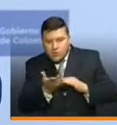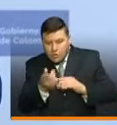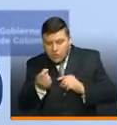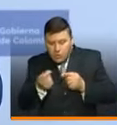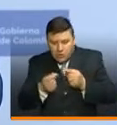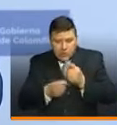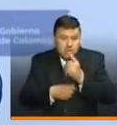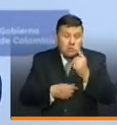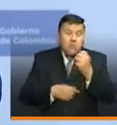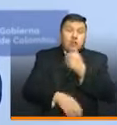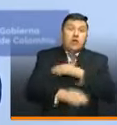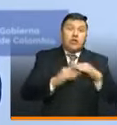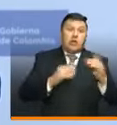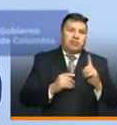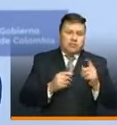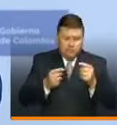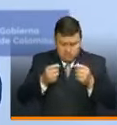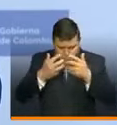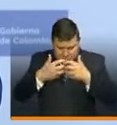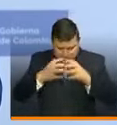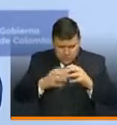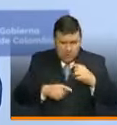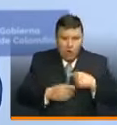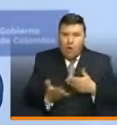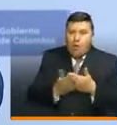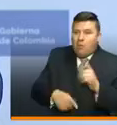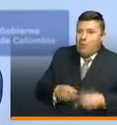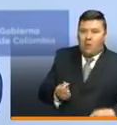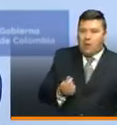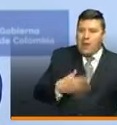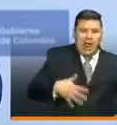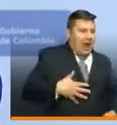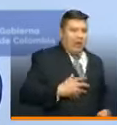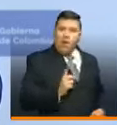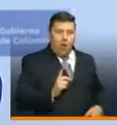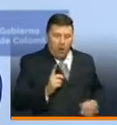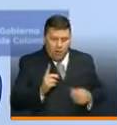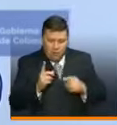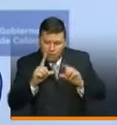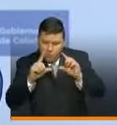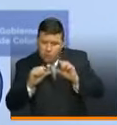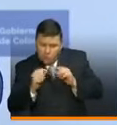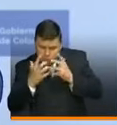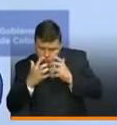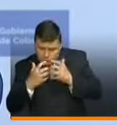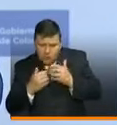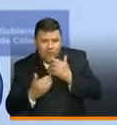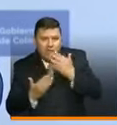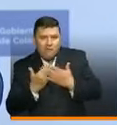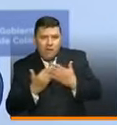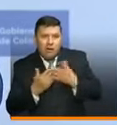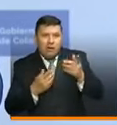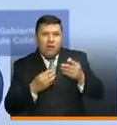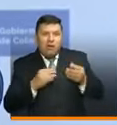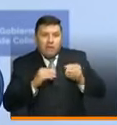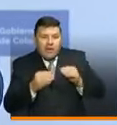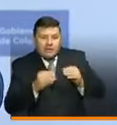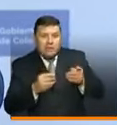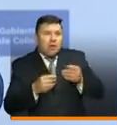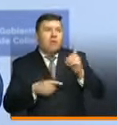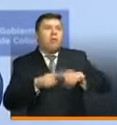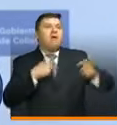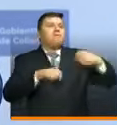cuestan cientos de dólares, la mayoría de las personas no se las van a poder permitir, y entonces estaríamos en una situación, pues, que no es viable. Entonces, con